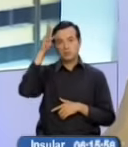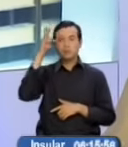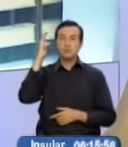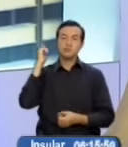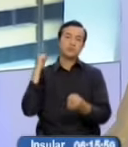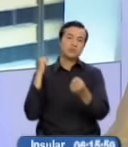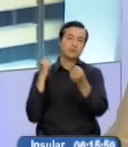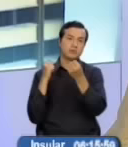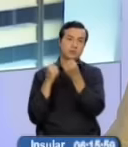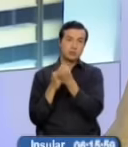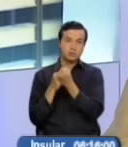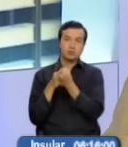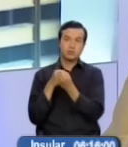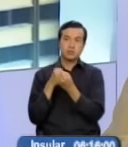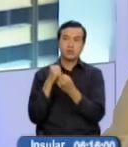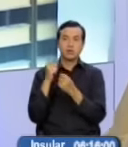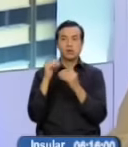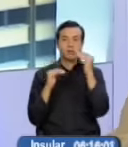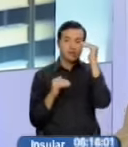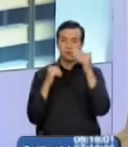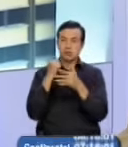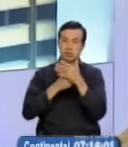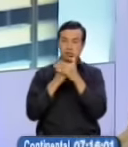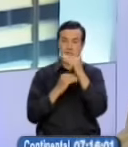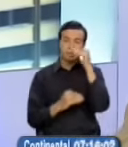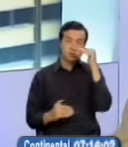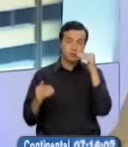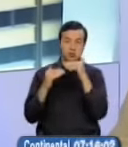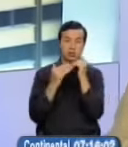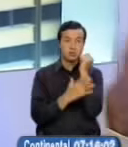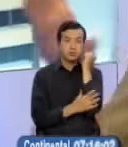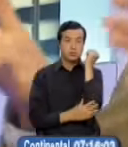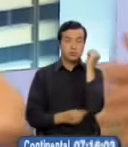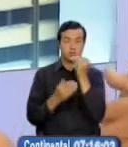apoyo a la lucha contra la desigualdad social y la pobreza,